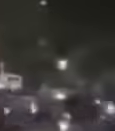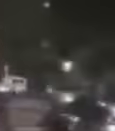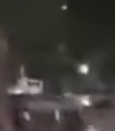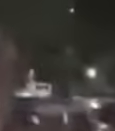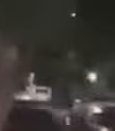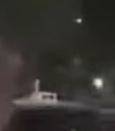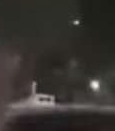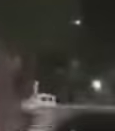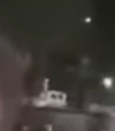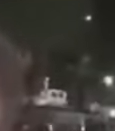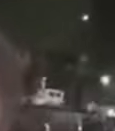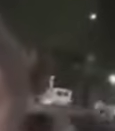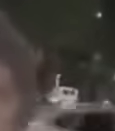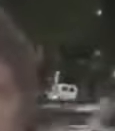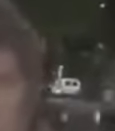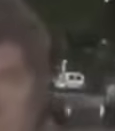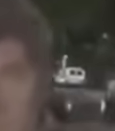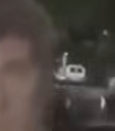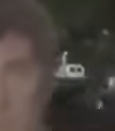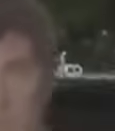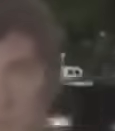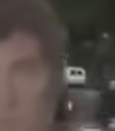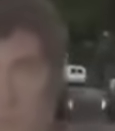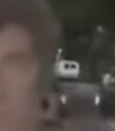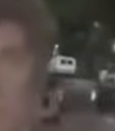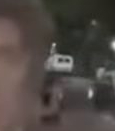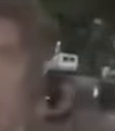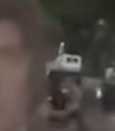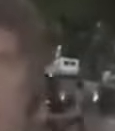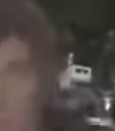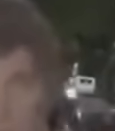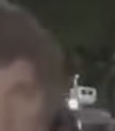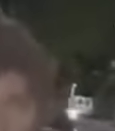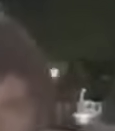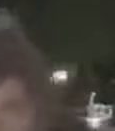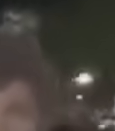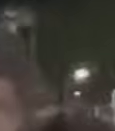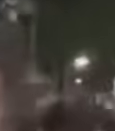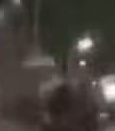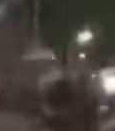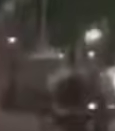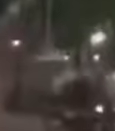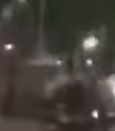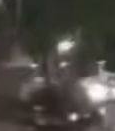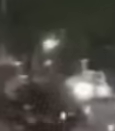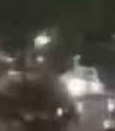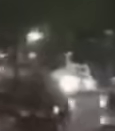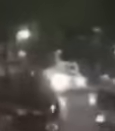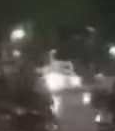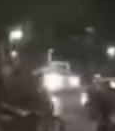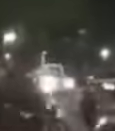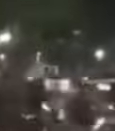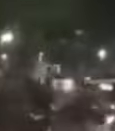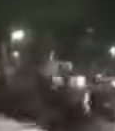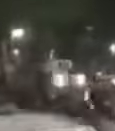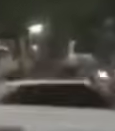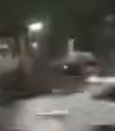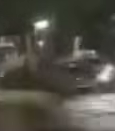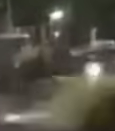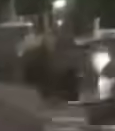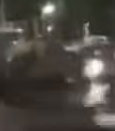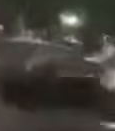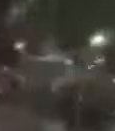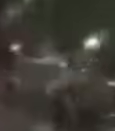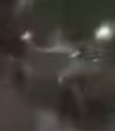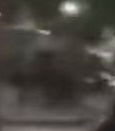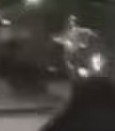convence, que es, o por lo menos para, así como el 60% no votó la silla de este gobierno, el 70% no votó la